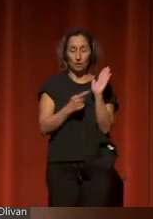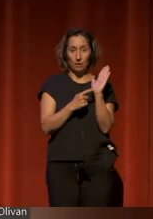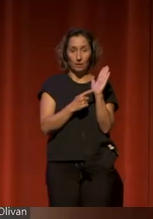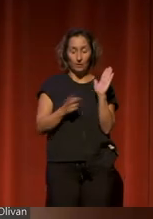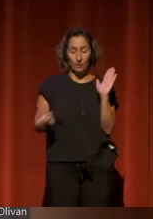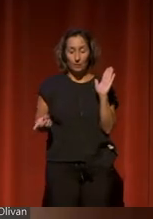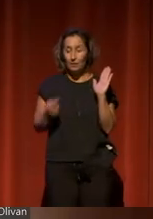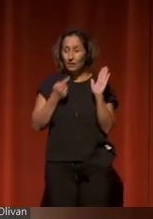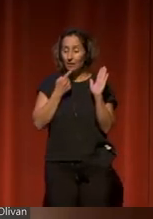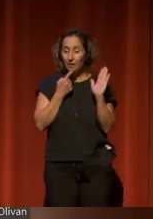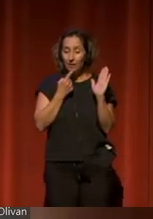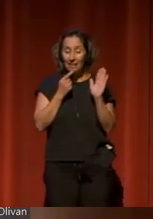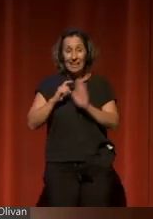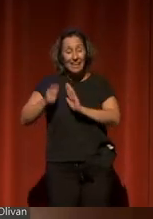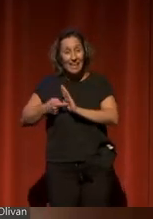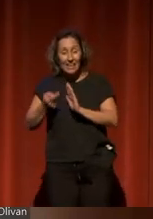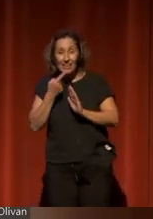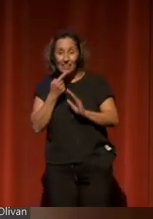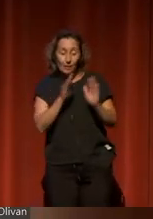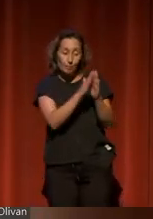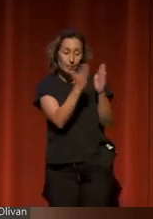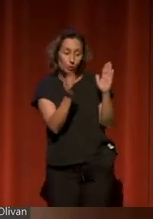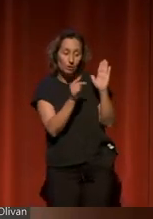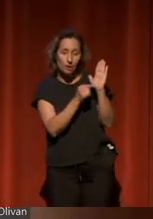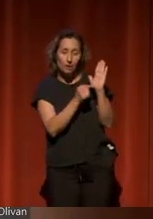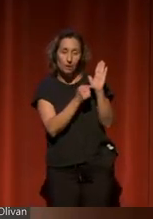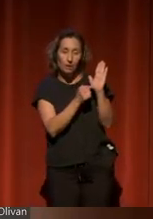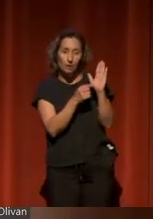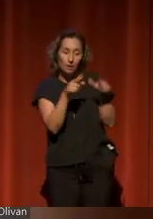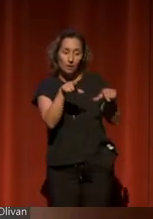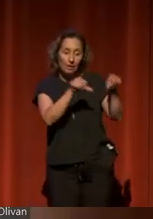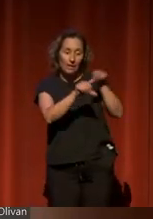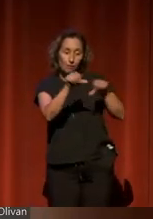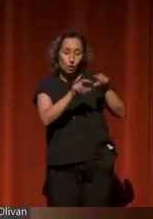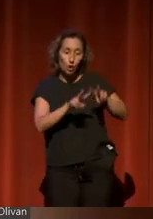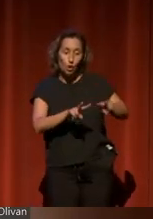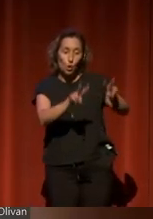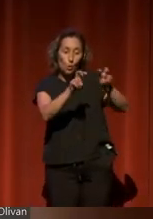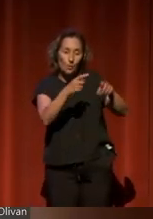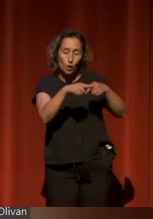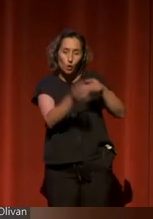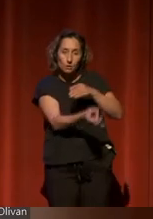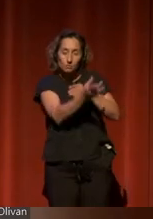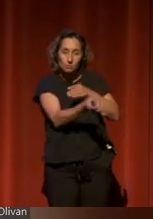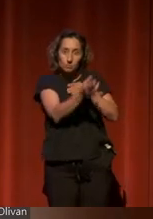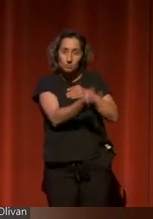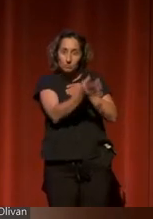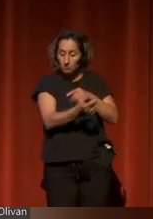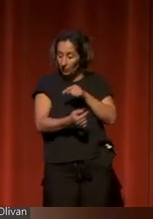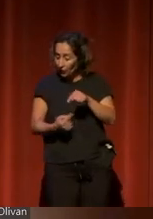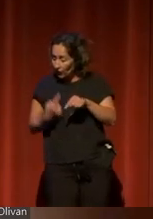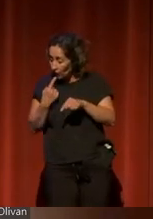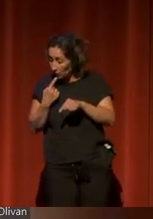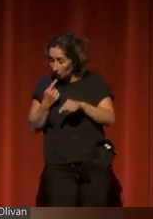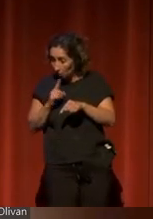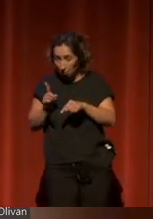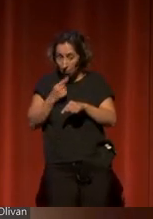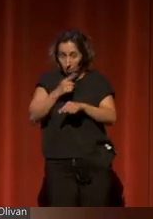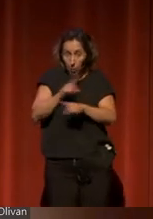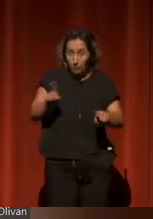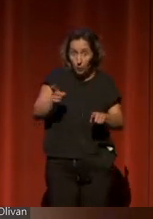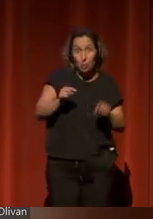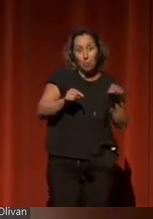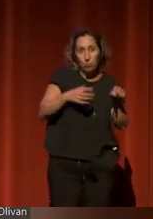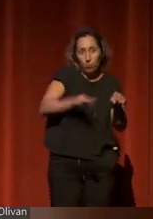no pueda Por ejemplo yo que sé convertirse en en un laboratorio de innovación donde suceden cosas que de hecho ya están sucediendo y que de hecho yo creo que ya